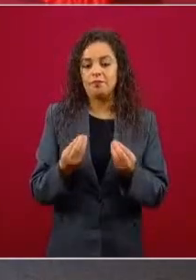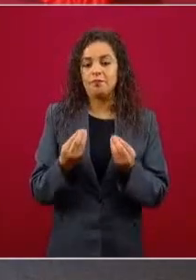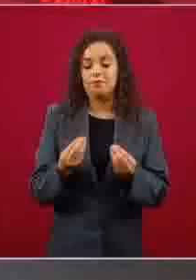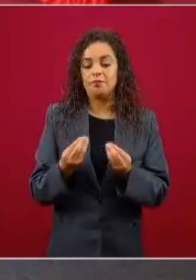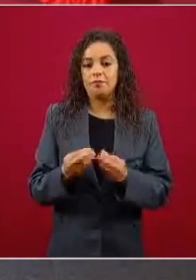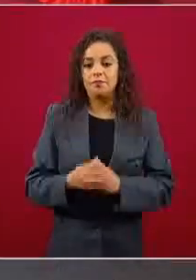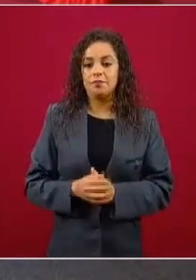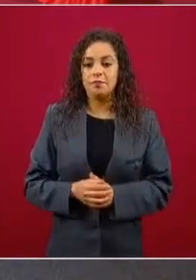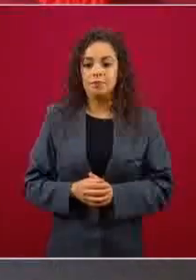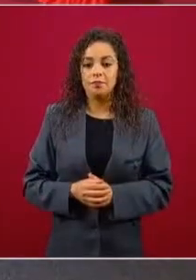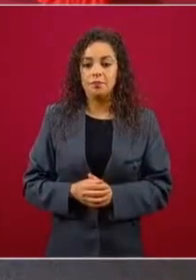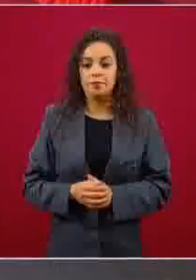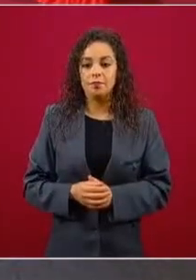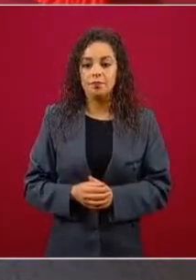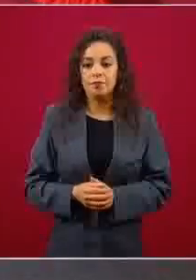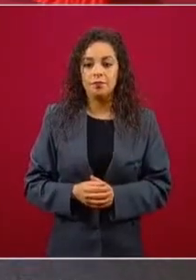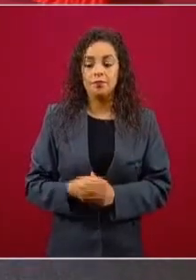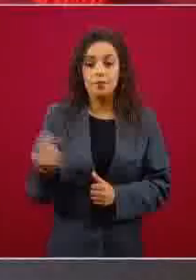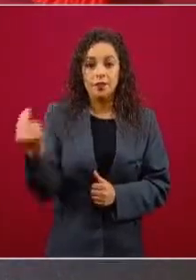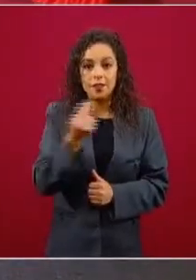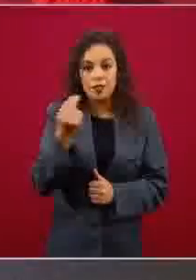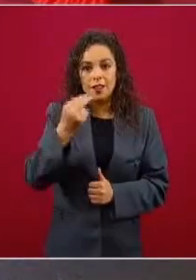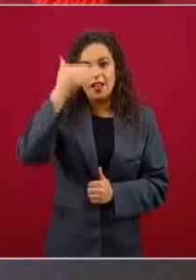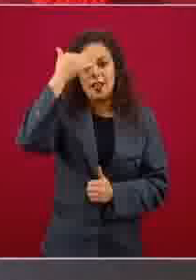que se conozca